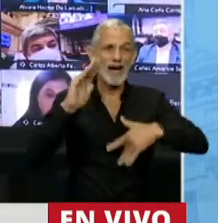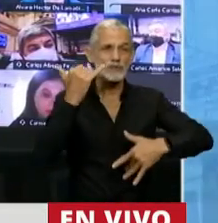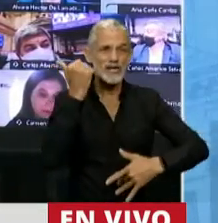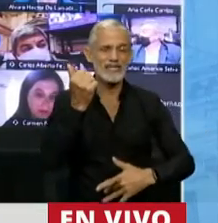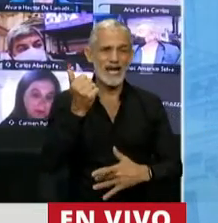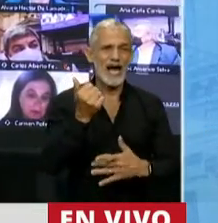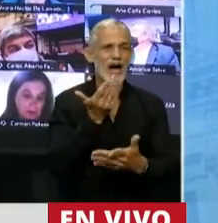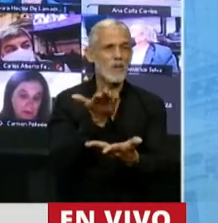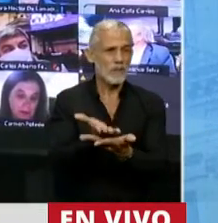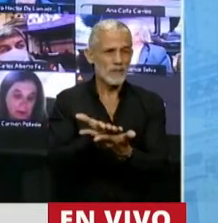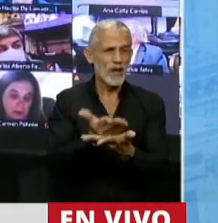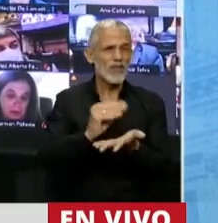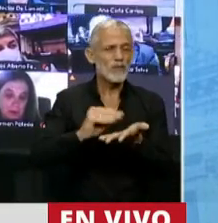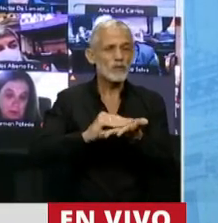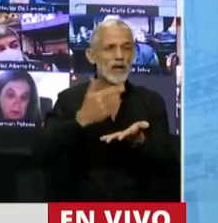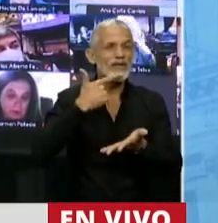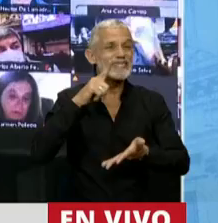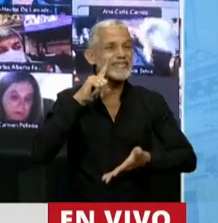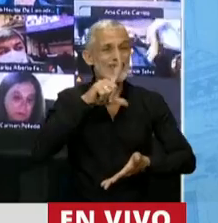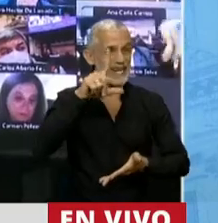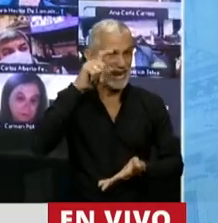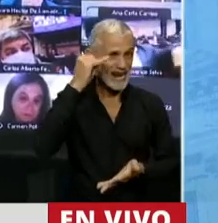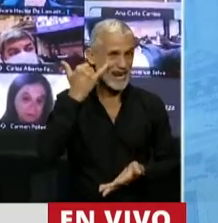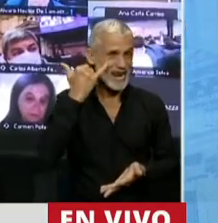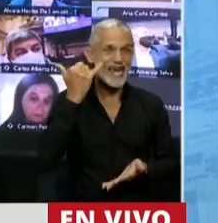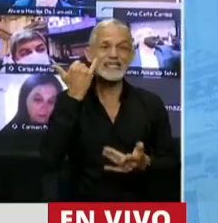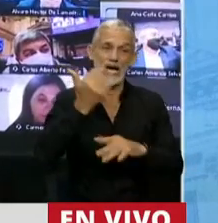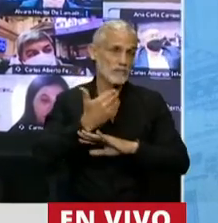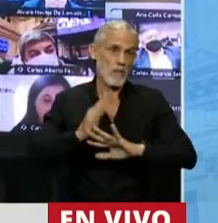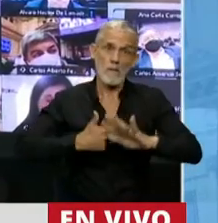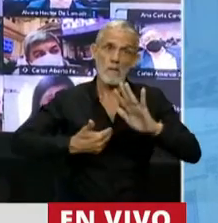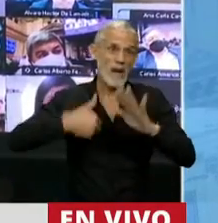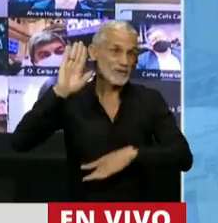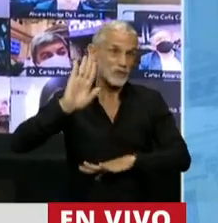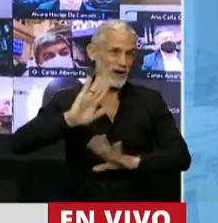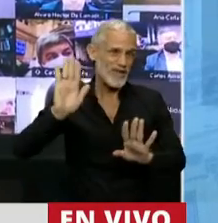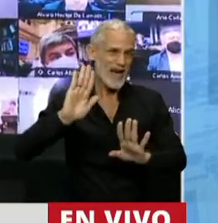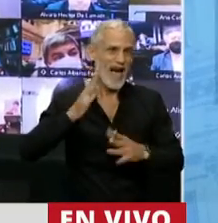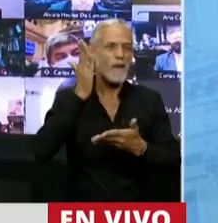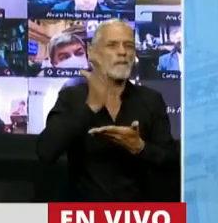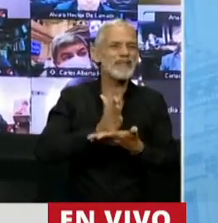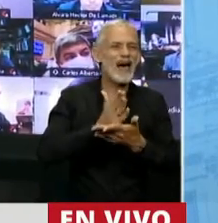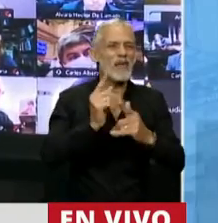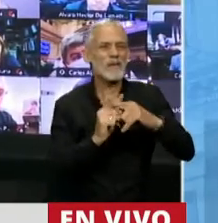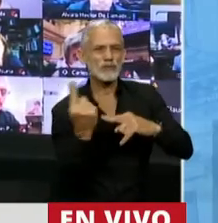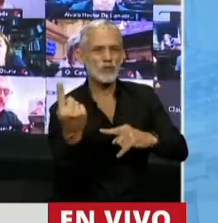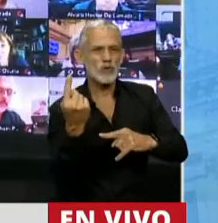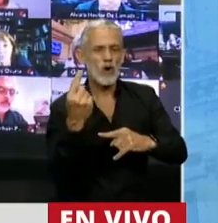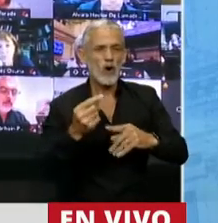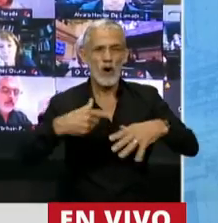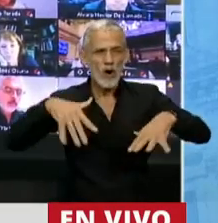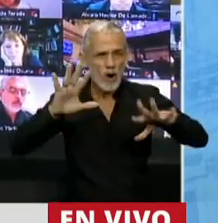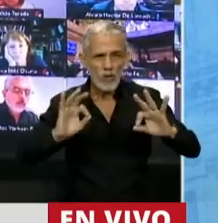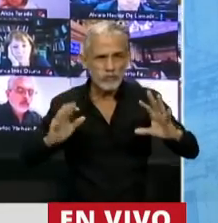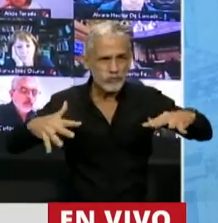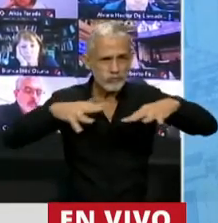la moción de la diputada Siley es una mayoría absoluta, la mitad más uno de la totalidad de los miembros que